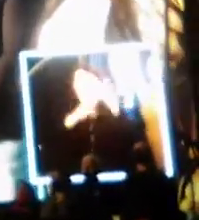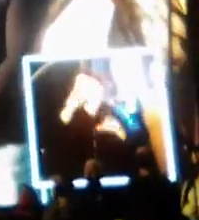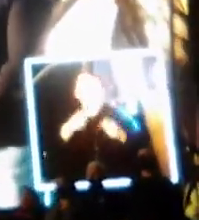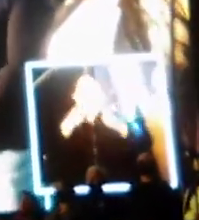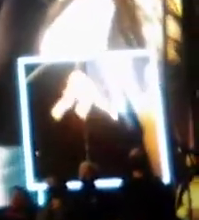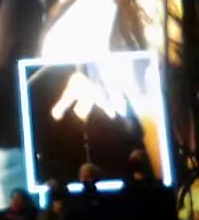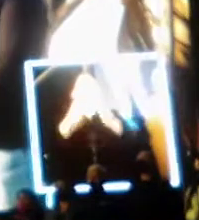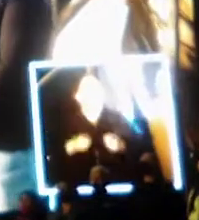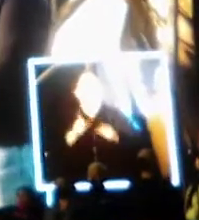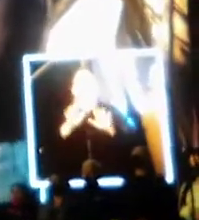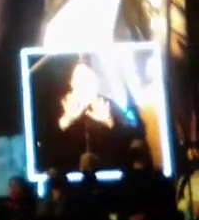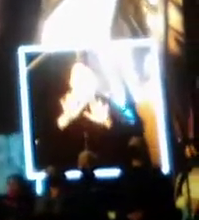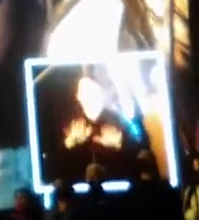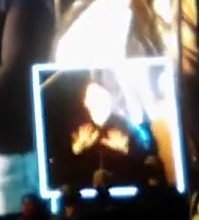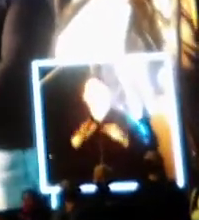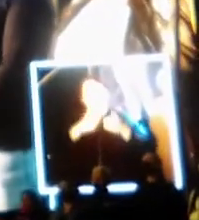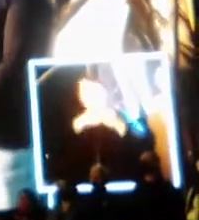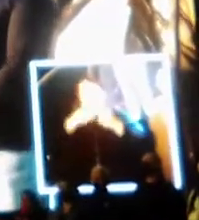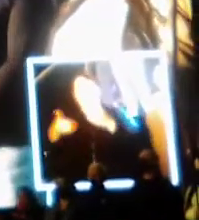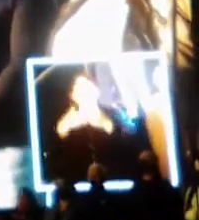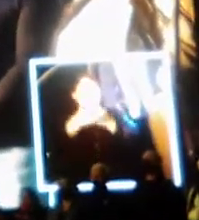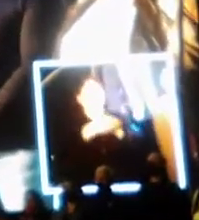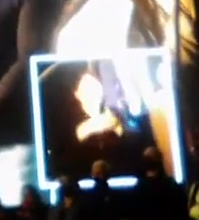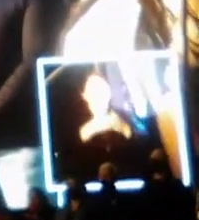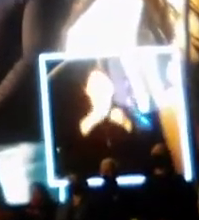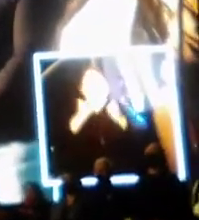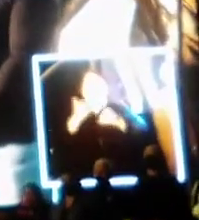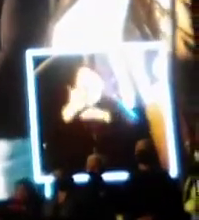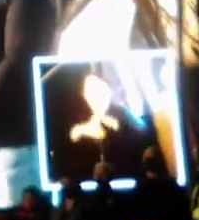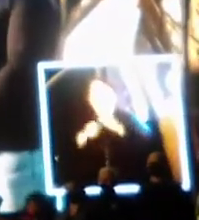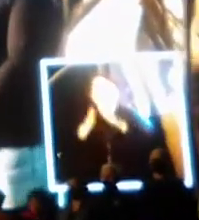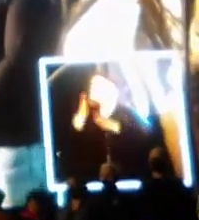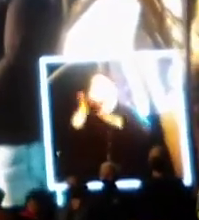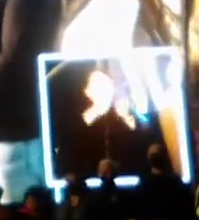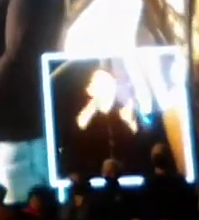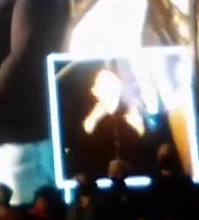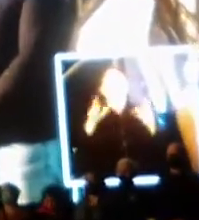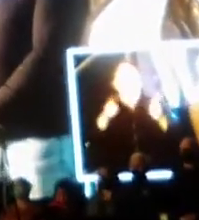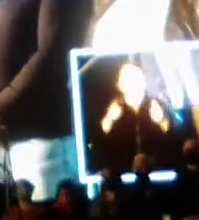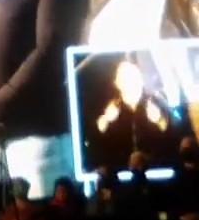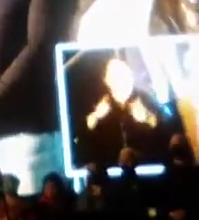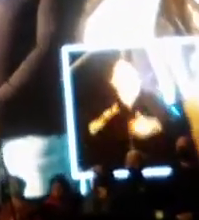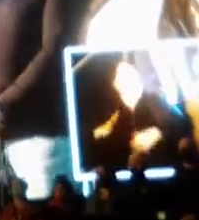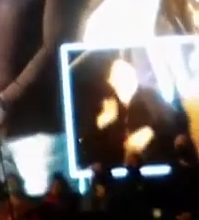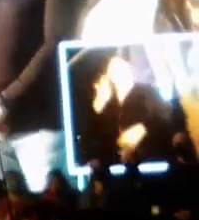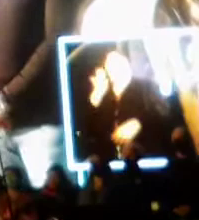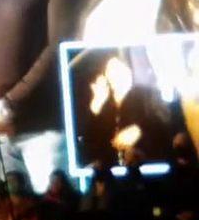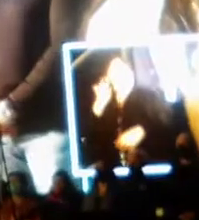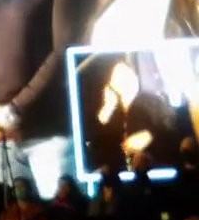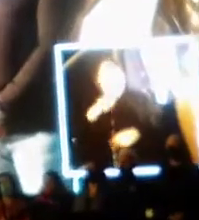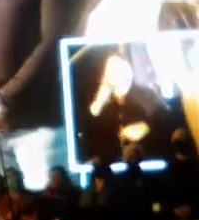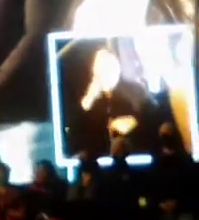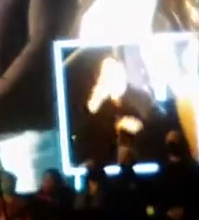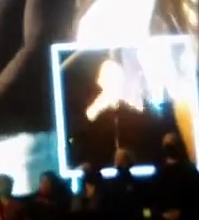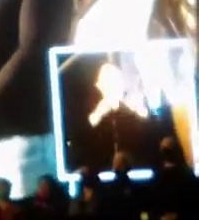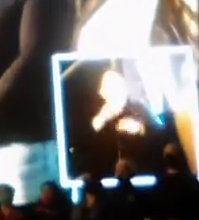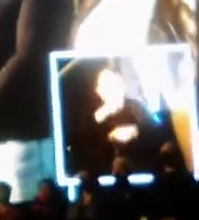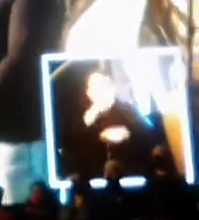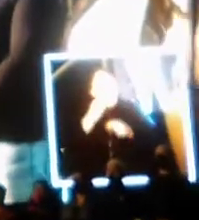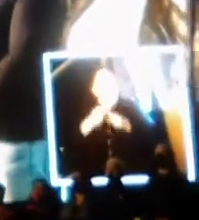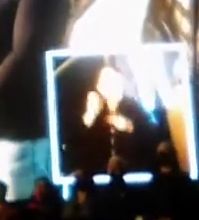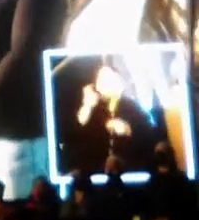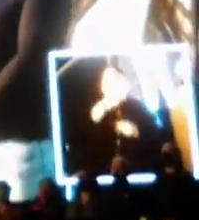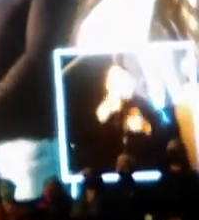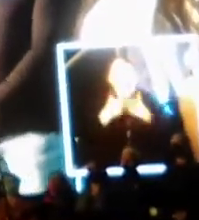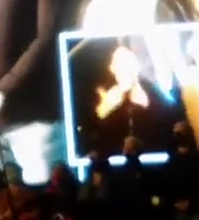también crecerá así. Vecinas y vecinos transitando las calles. No habrá grandes héroes ni heroínas, sino un pueblo anónimo que